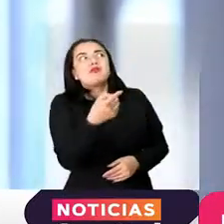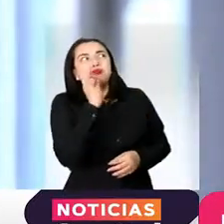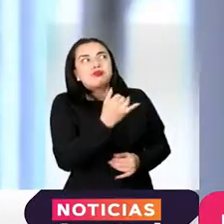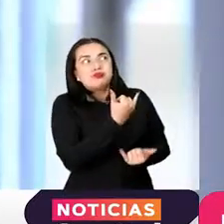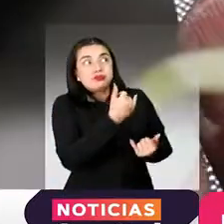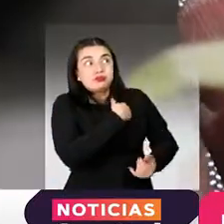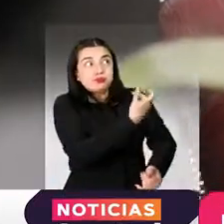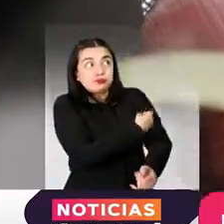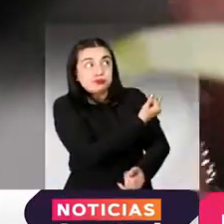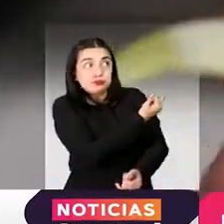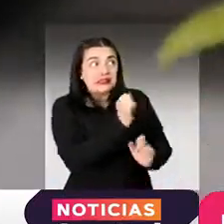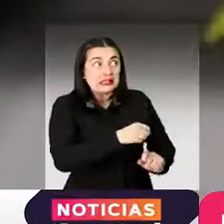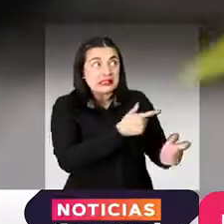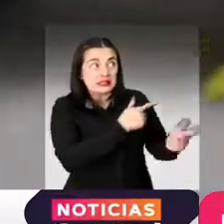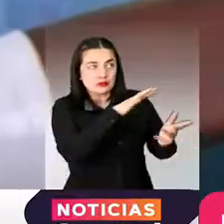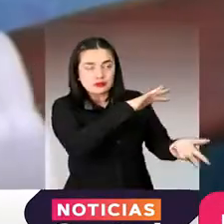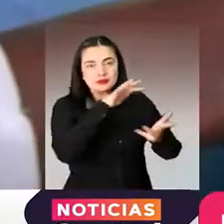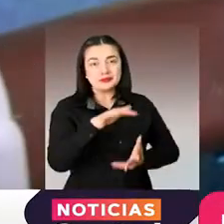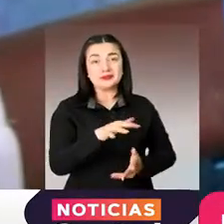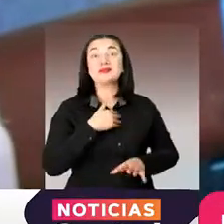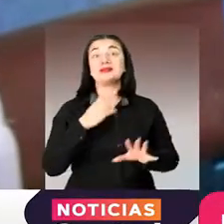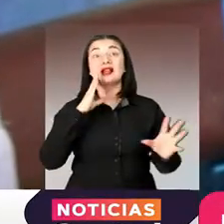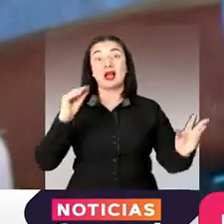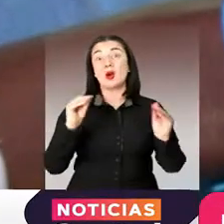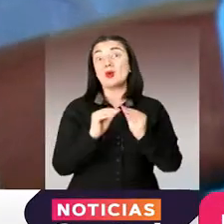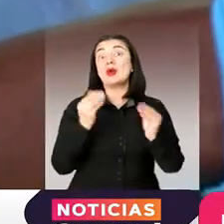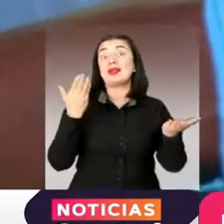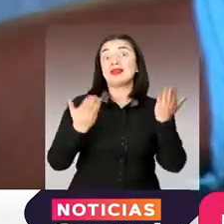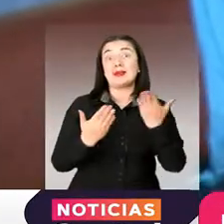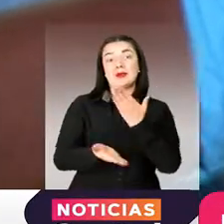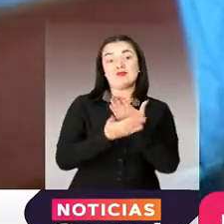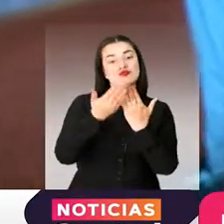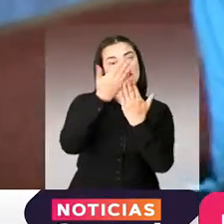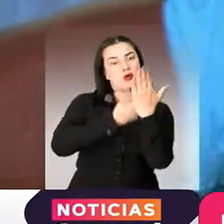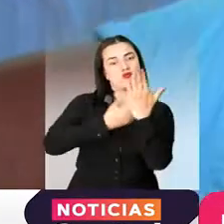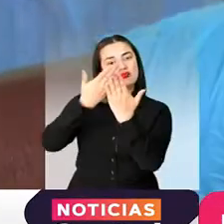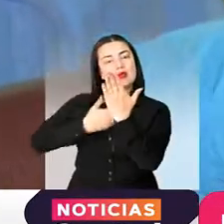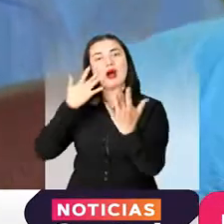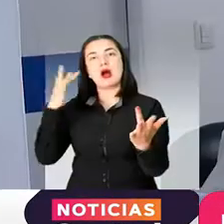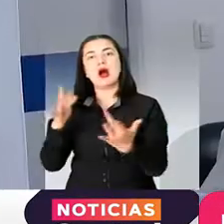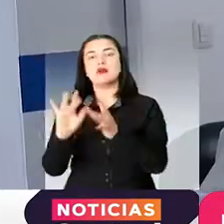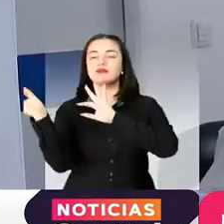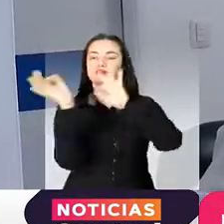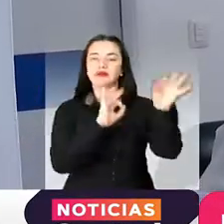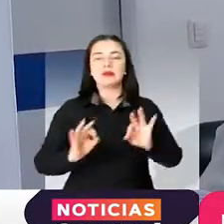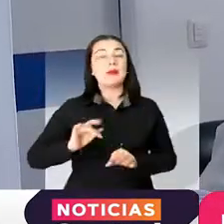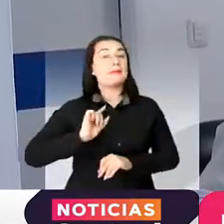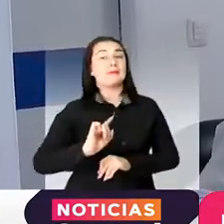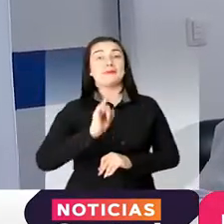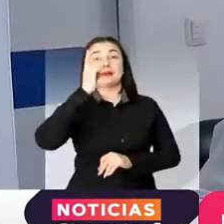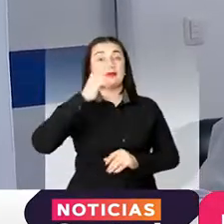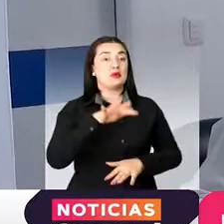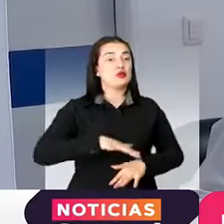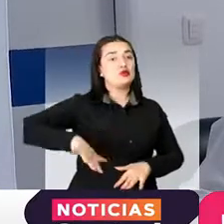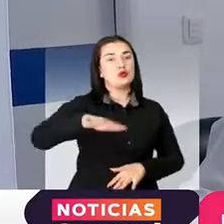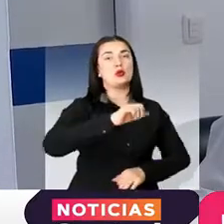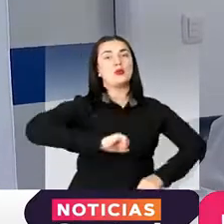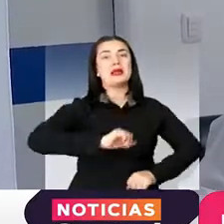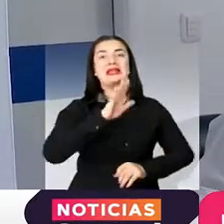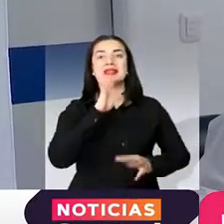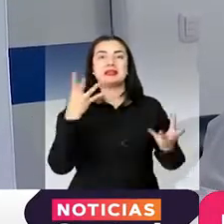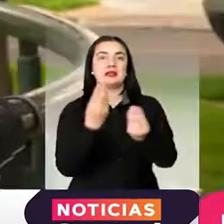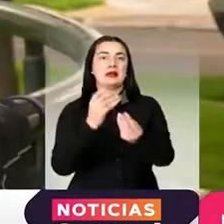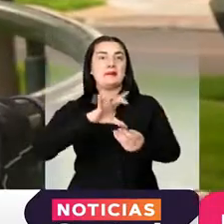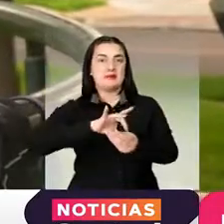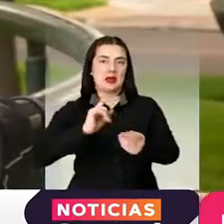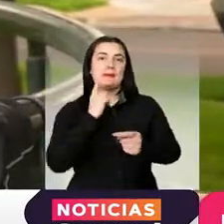secretario de salud aseguró que de acuerdo a la vacuna se dará la logística los primeros en recibirla en la ciudad será el sector médico